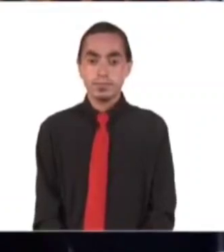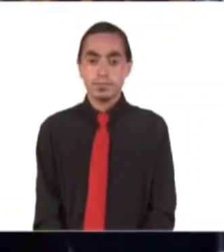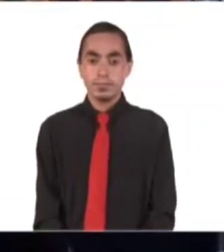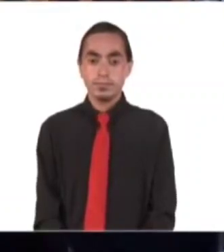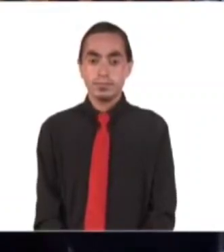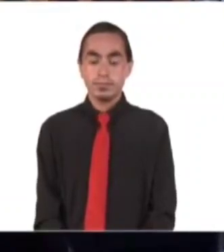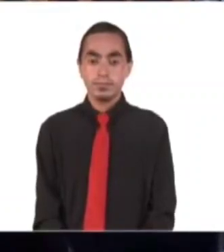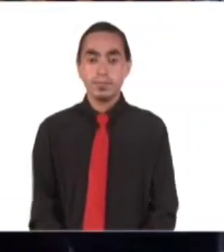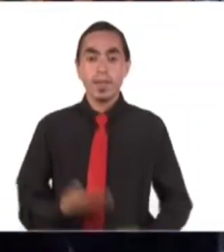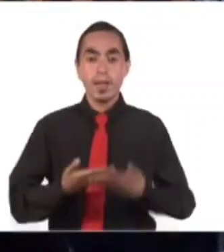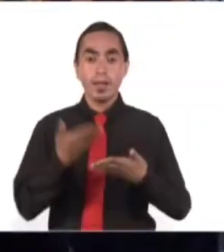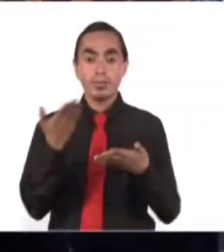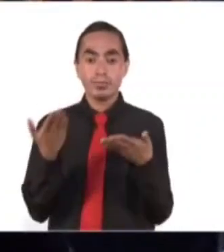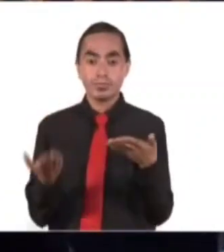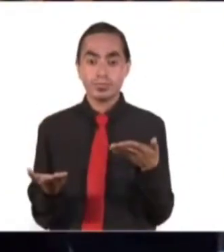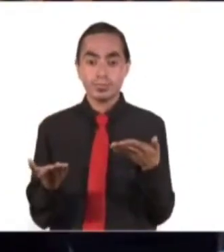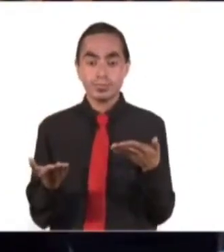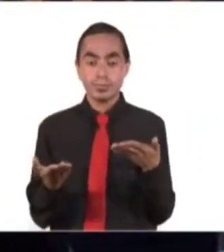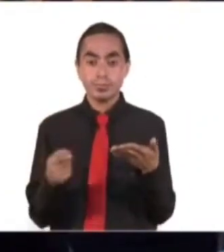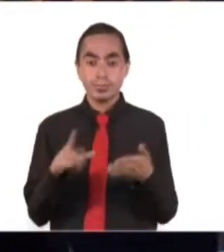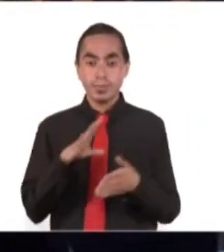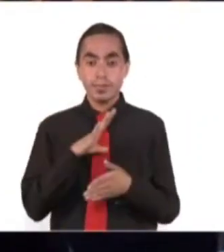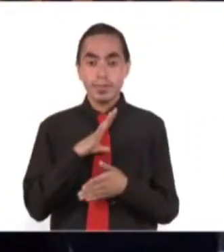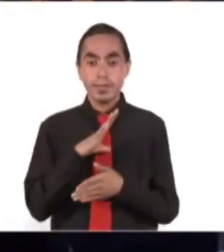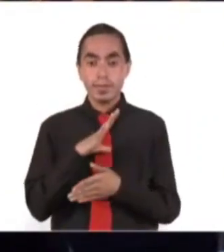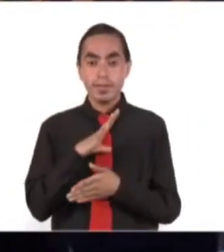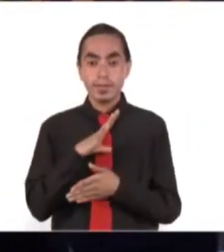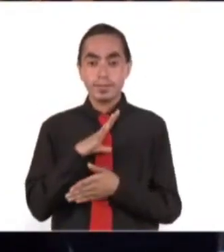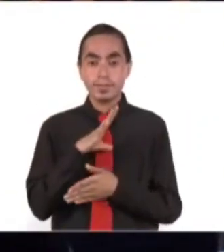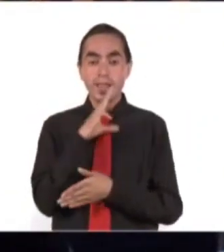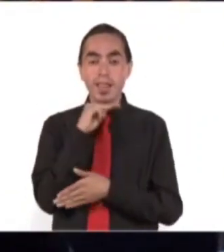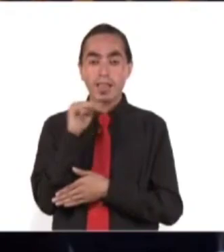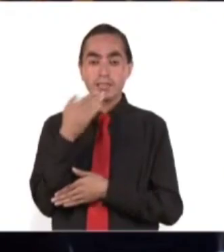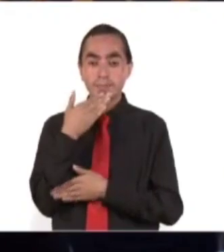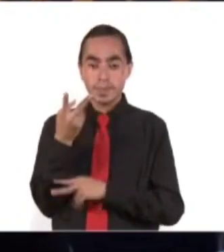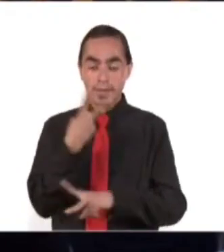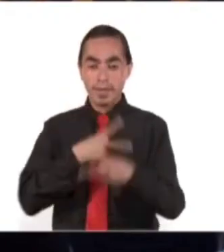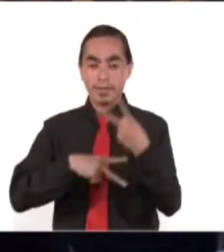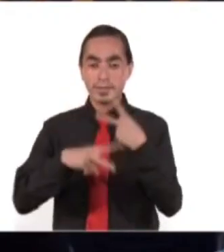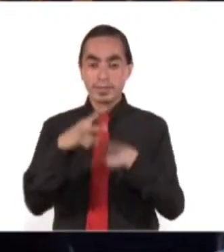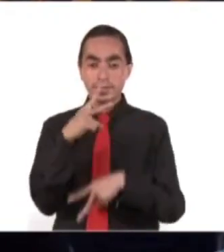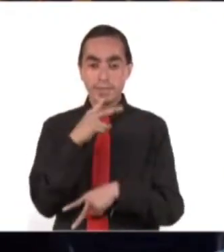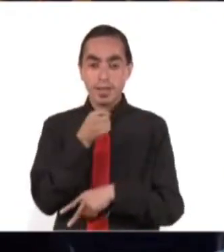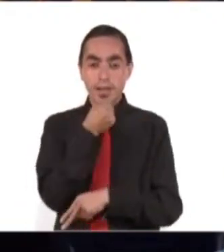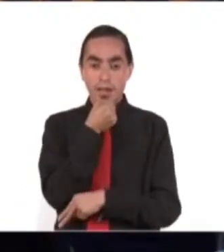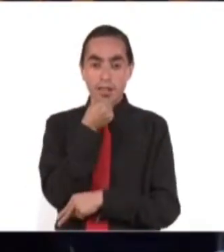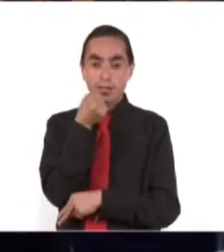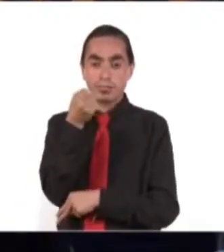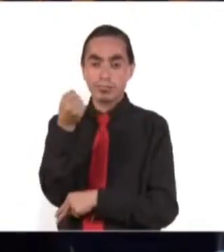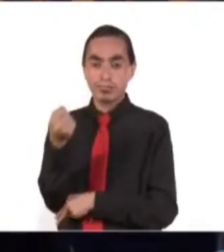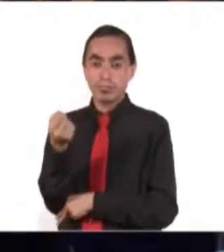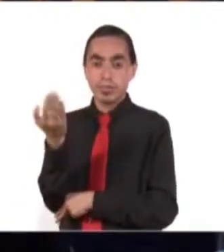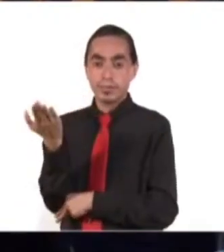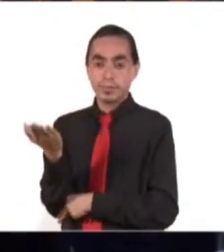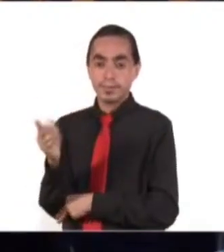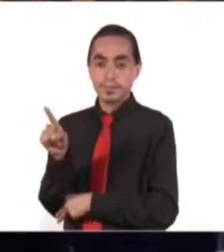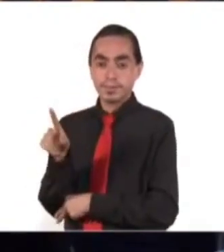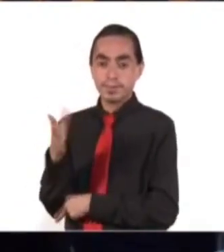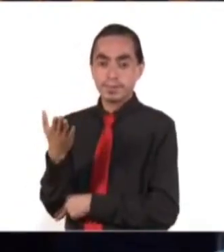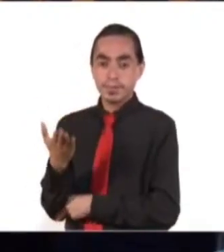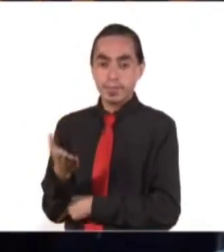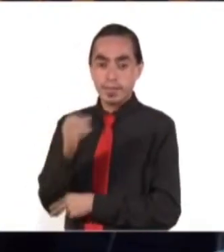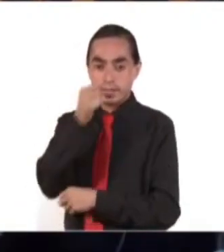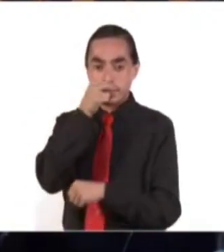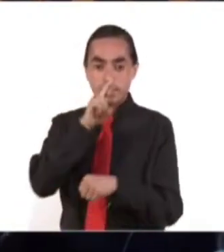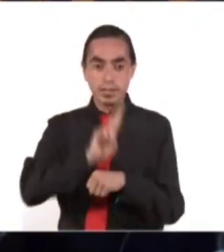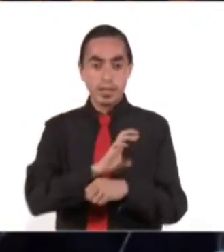A continuación, para escuchar el mensaje de bienvenida, cedemos el uso de la voz en los micrófonos a la Secretaria